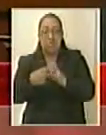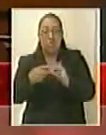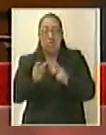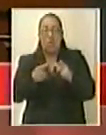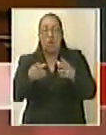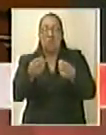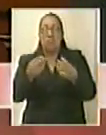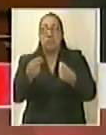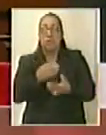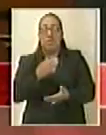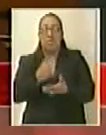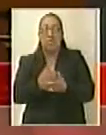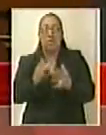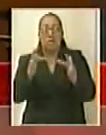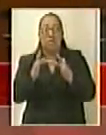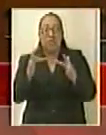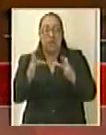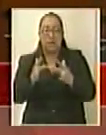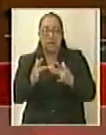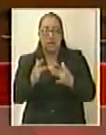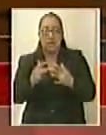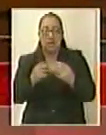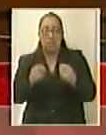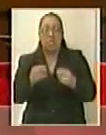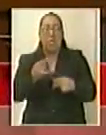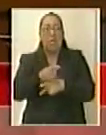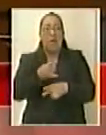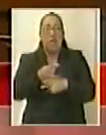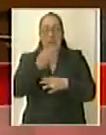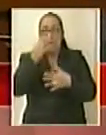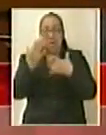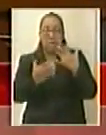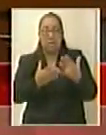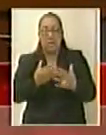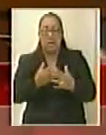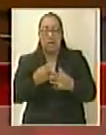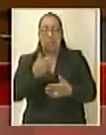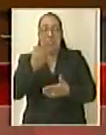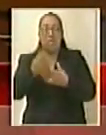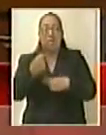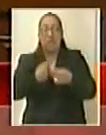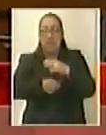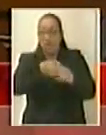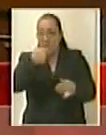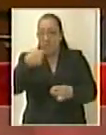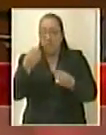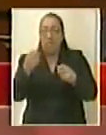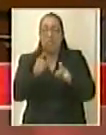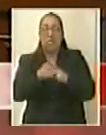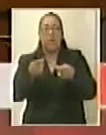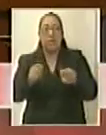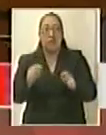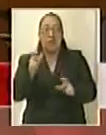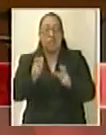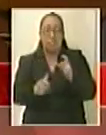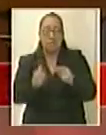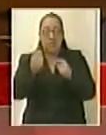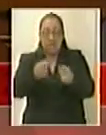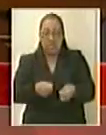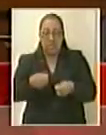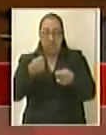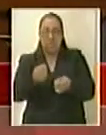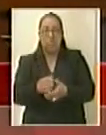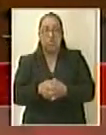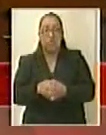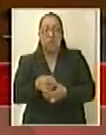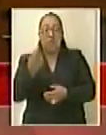una serie de perjuicios conexos tales como daño medioambiental narcotráfico así como trata de personas y esclavitud